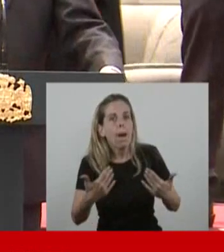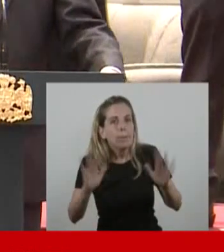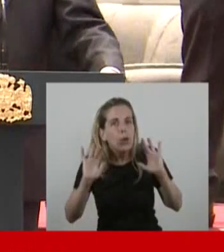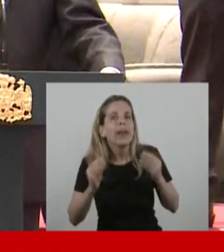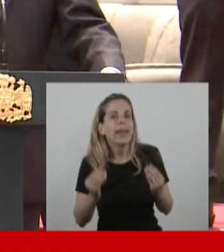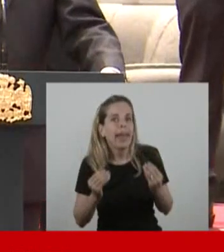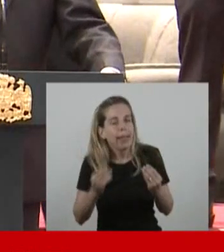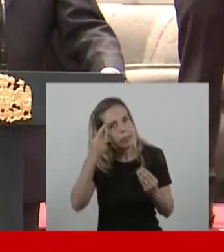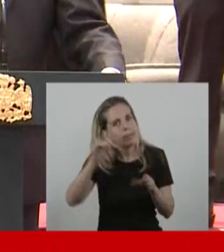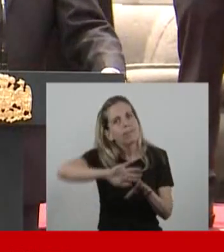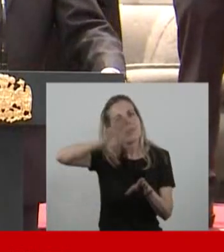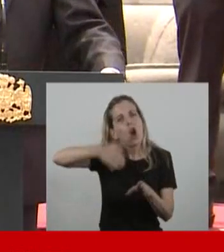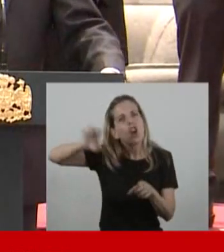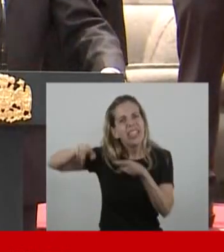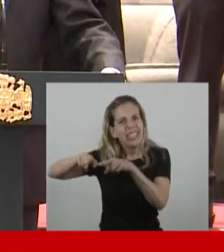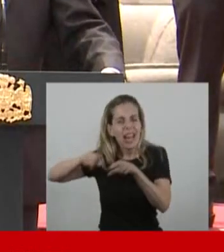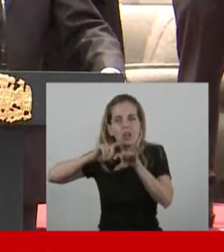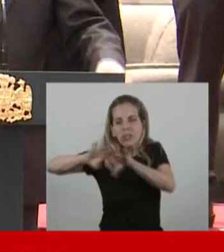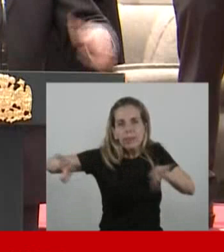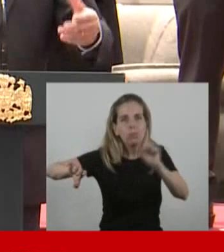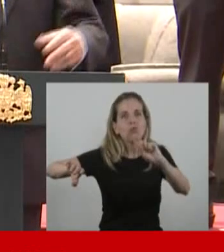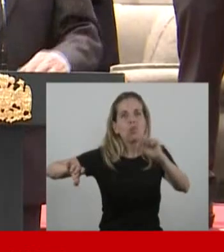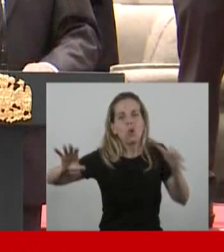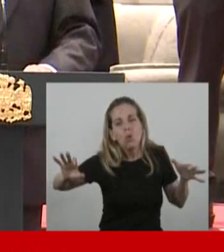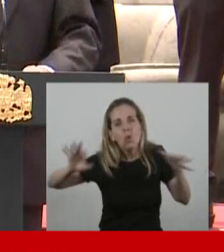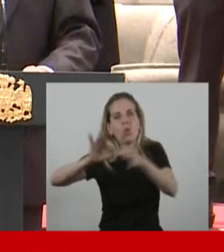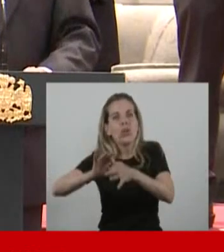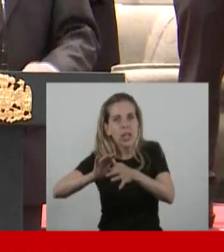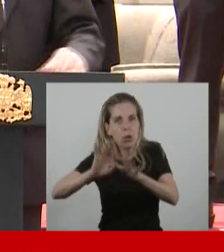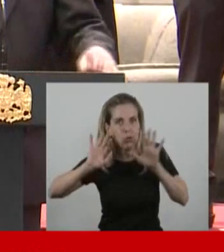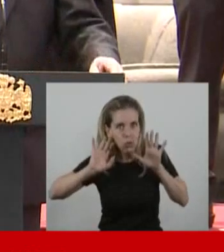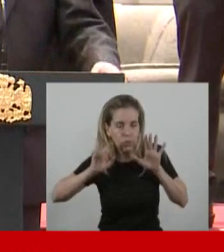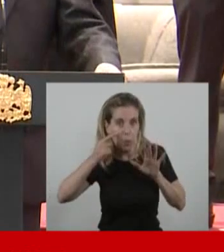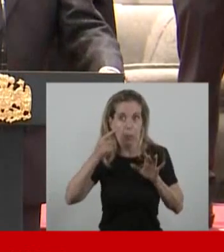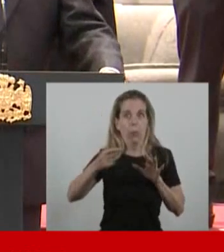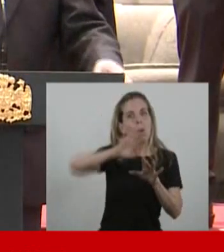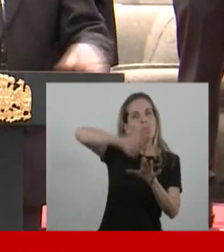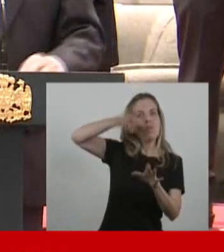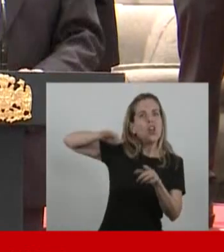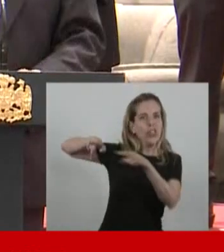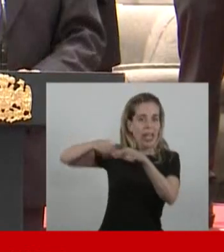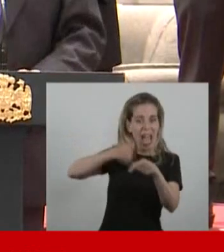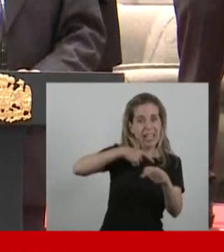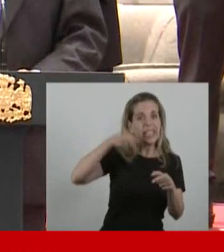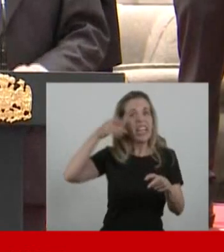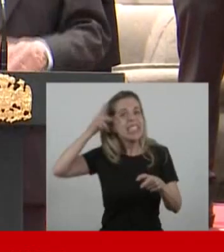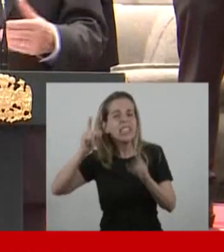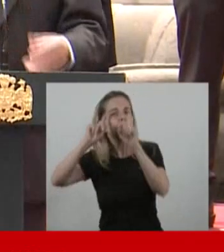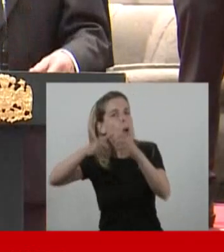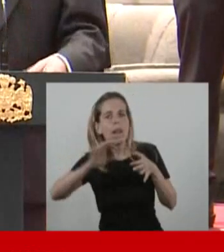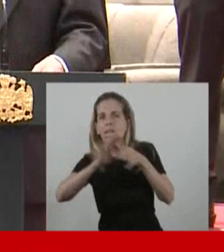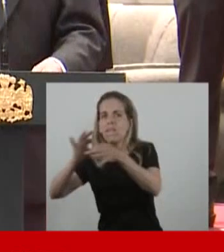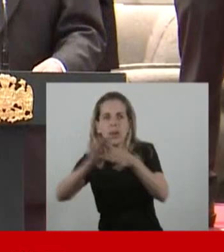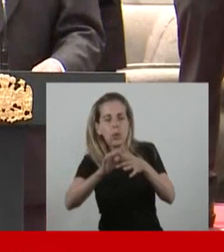que la cordillera nos una, ¿cierto?, y no nos separe desde el punto de vista físico. Hemos firmado también un acuerdo recíproco